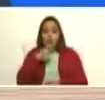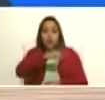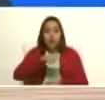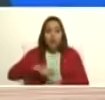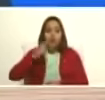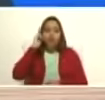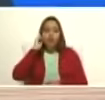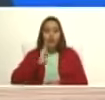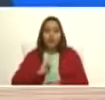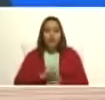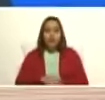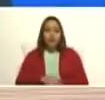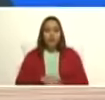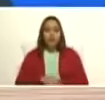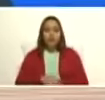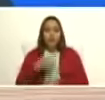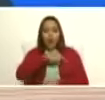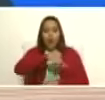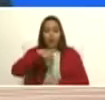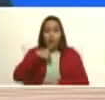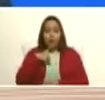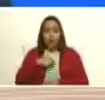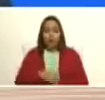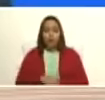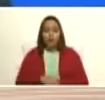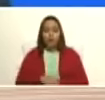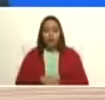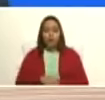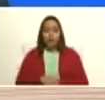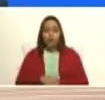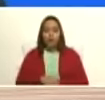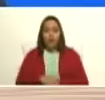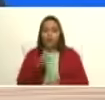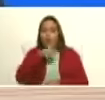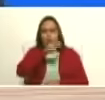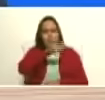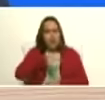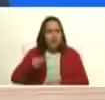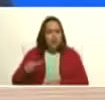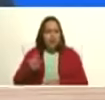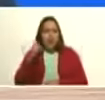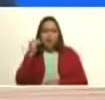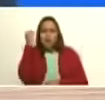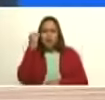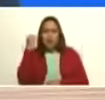bolivarianos, nosotros no somos gente dogmática.